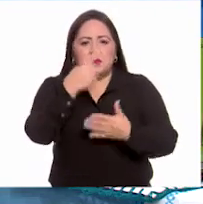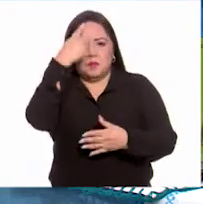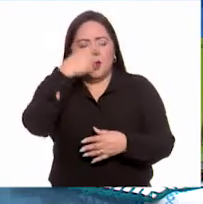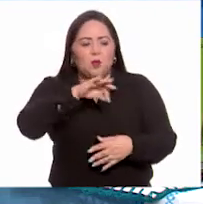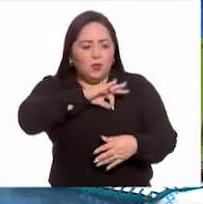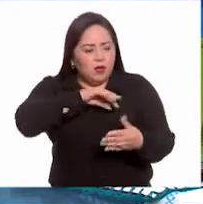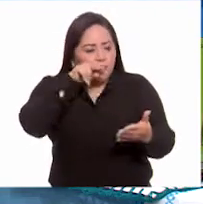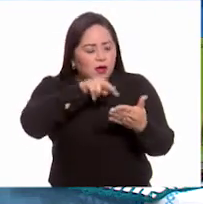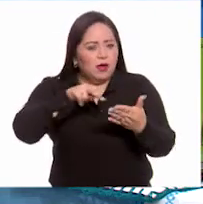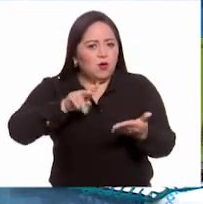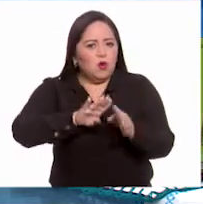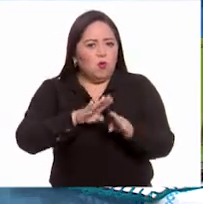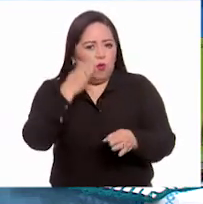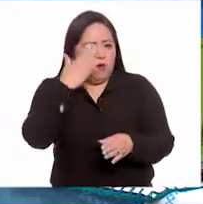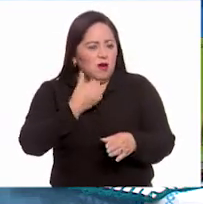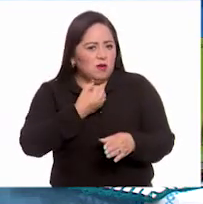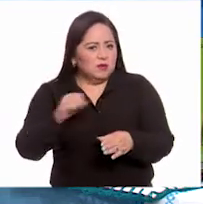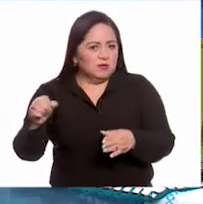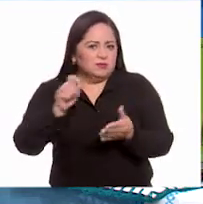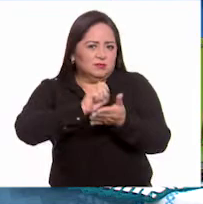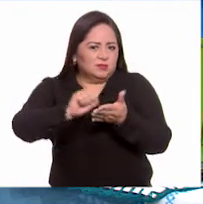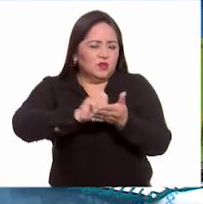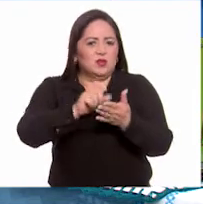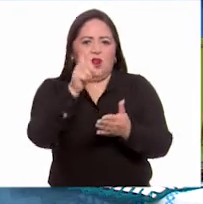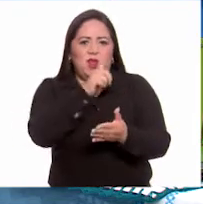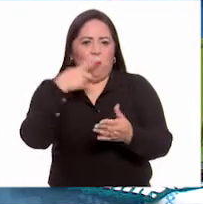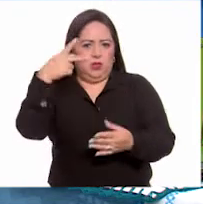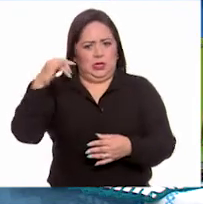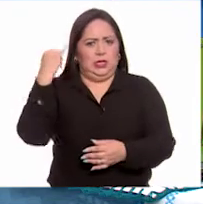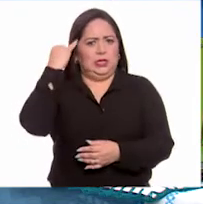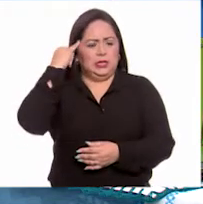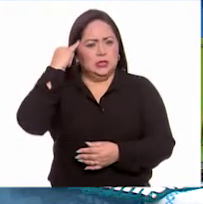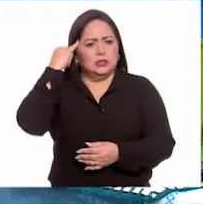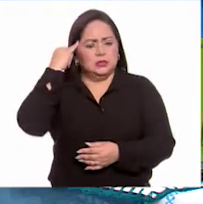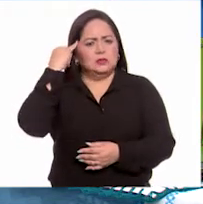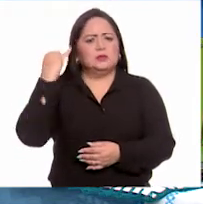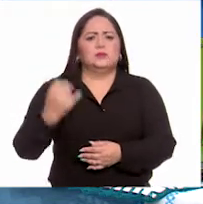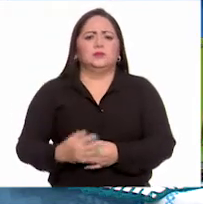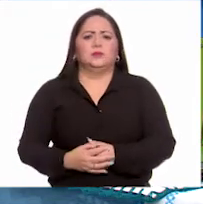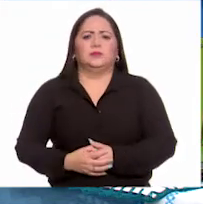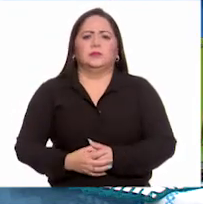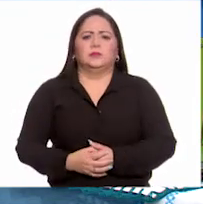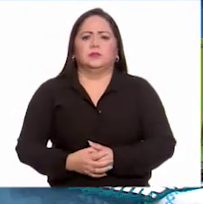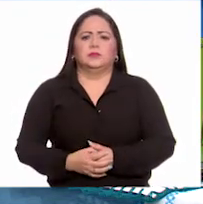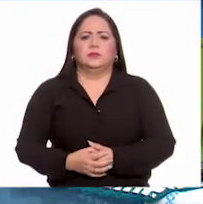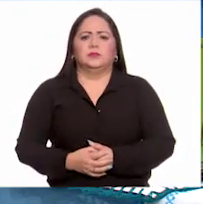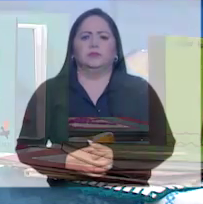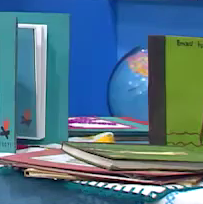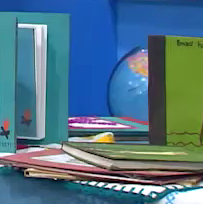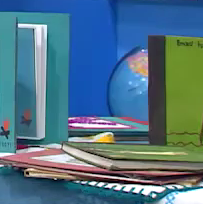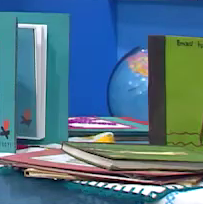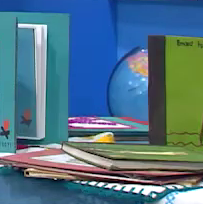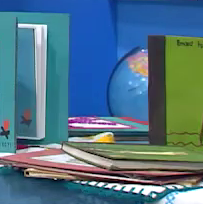desarrollar nuestras habilidades de lectura y escritura en lengua indígena. Munen muna nena con allí